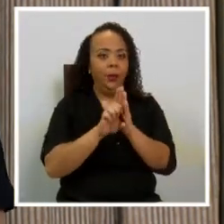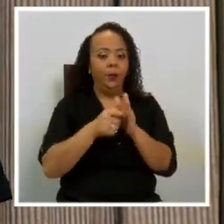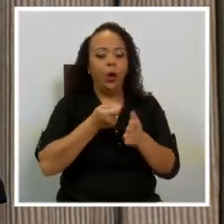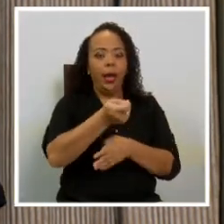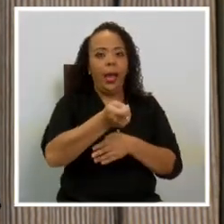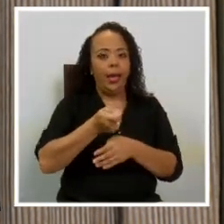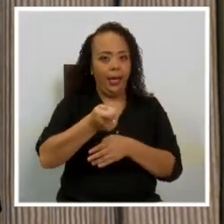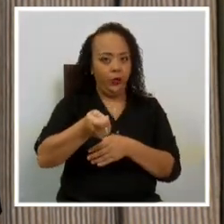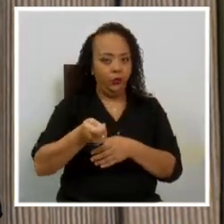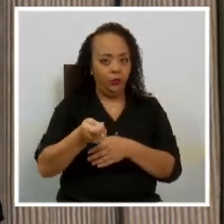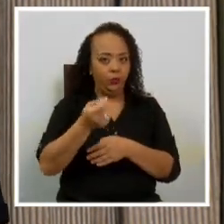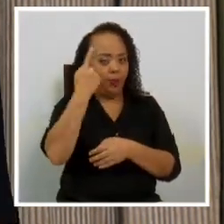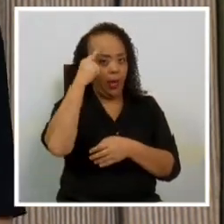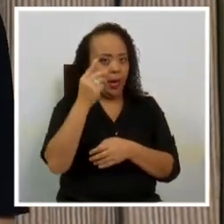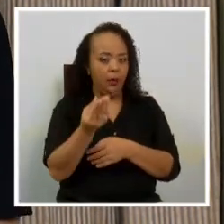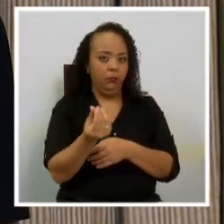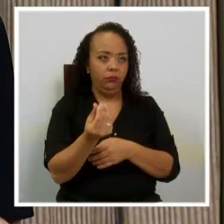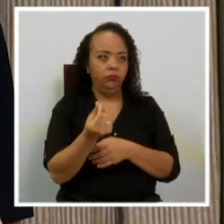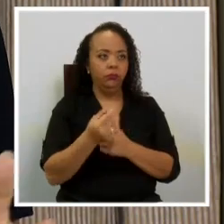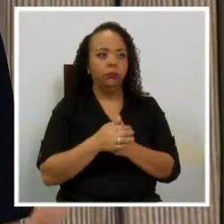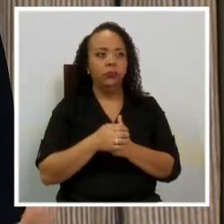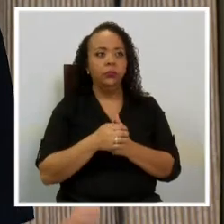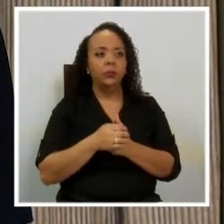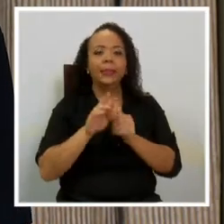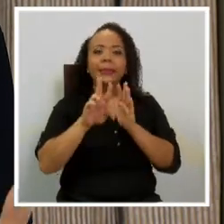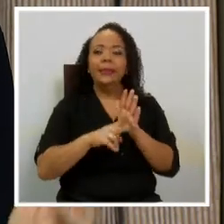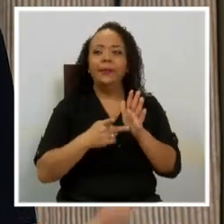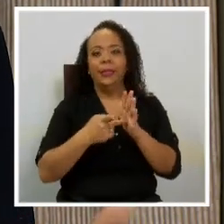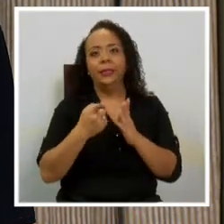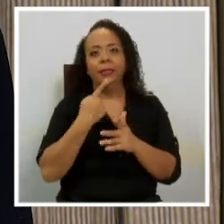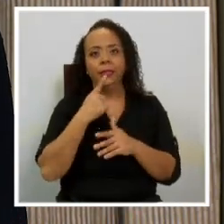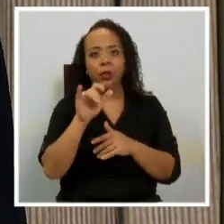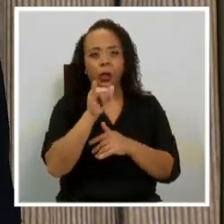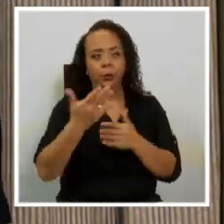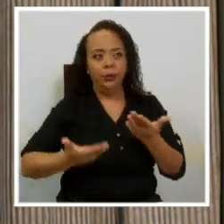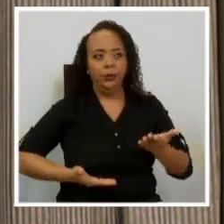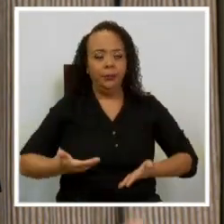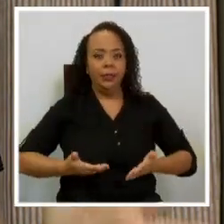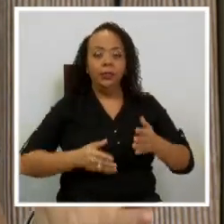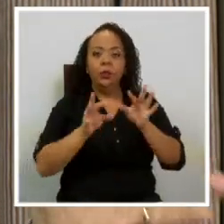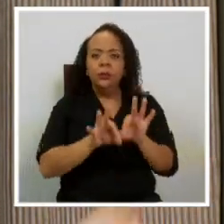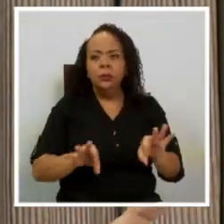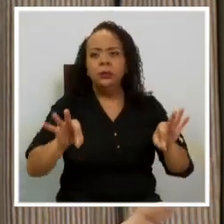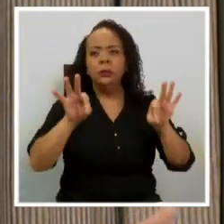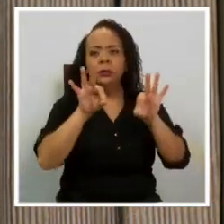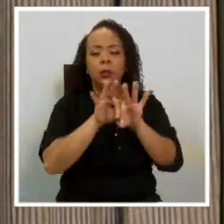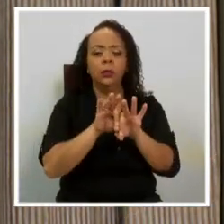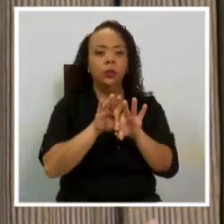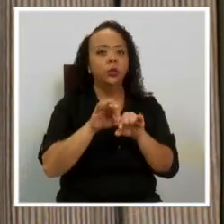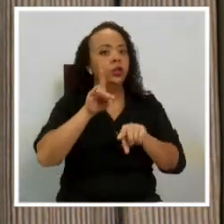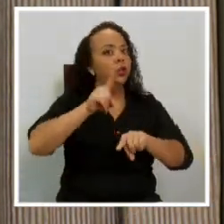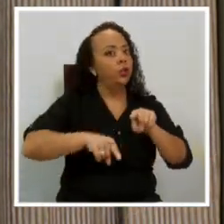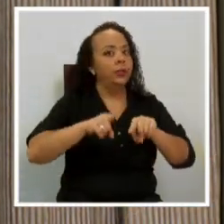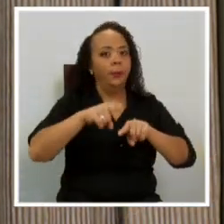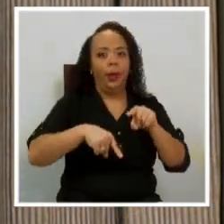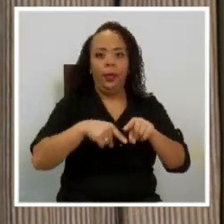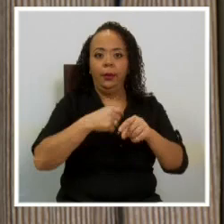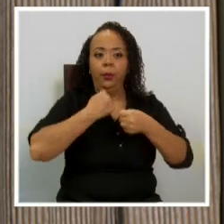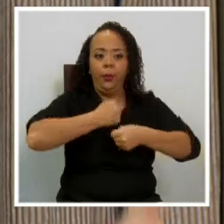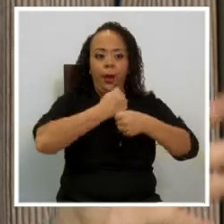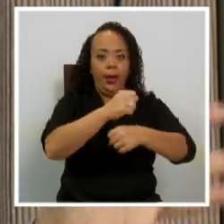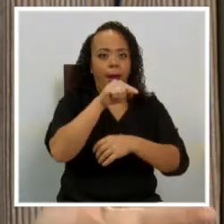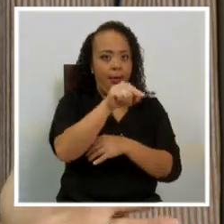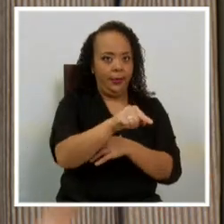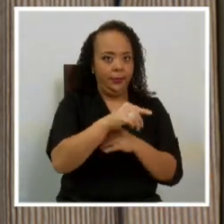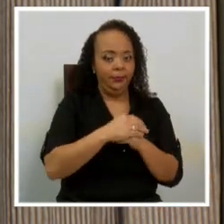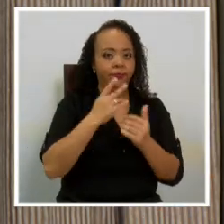cajeros, también lo que significa que sean declarados como servicio esencial es que no se podría hacer huelga allí. Es